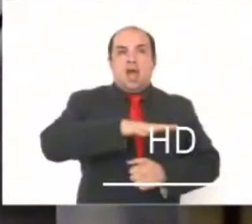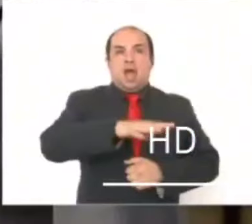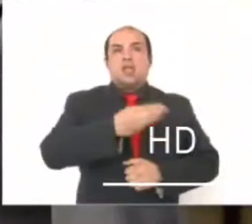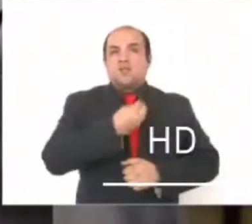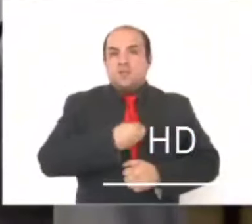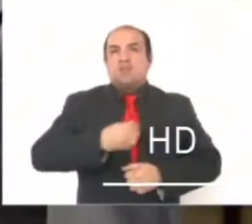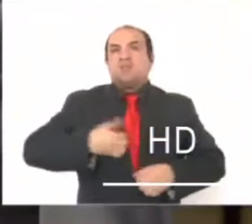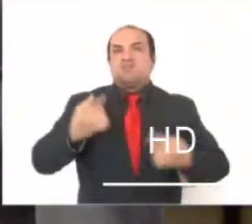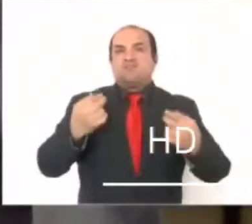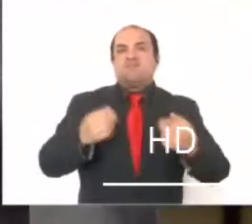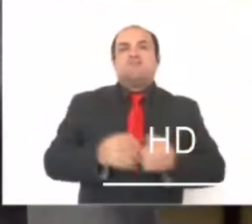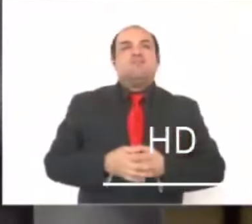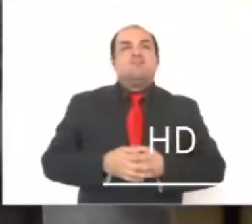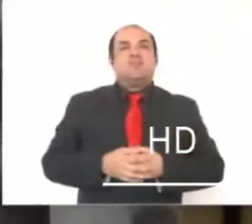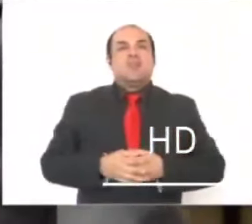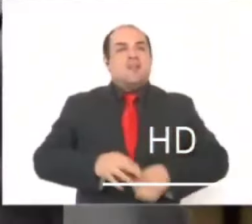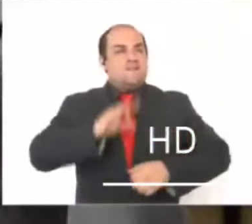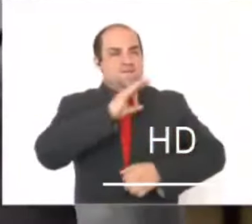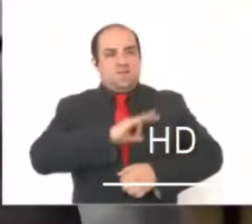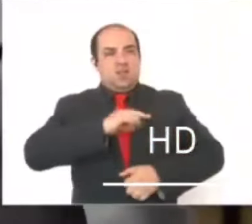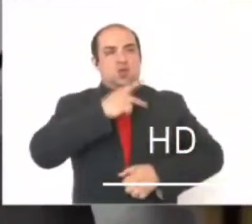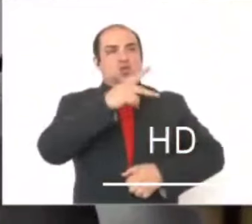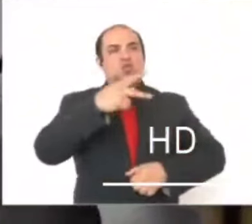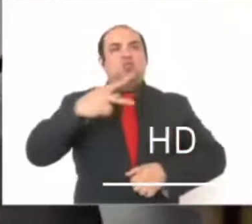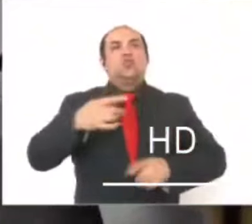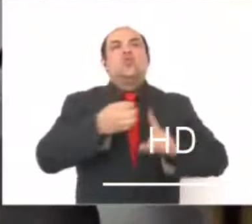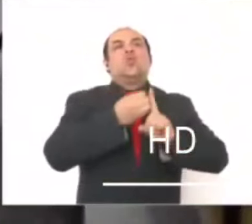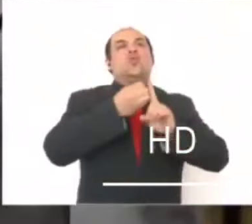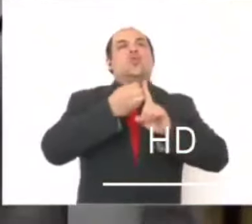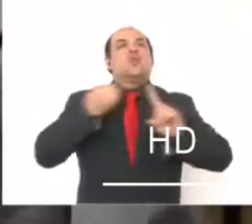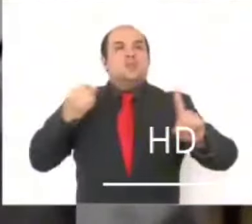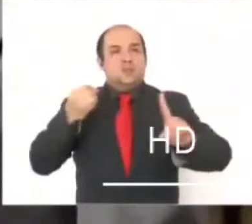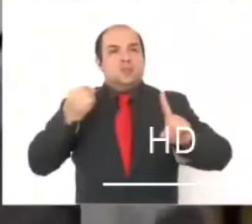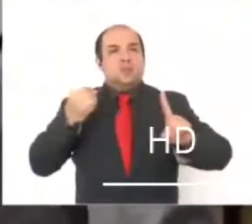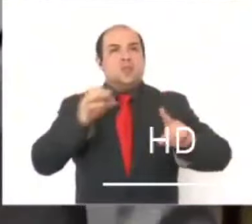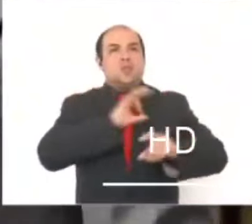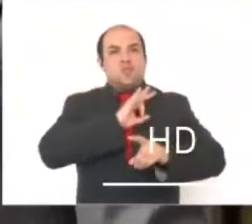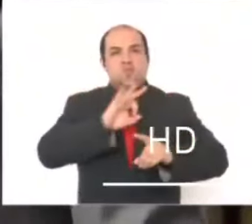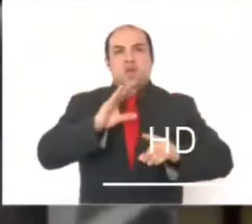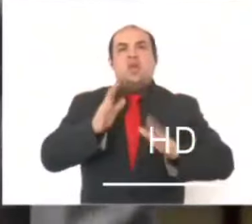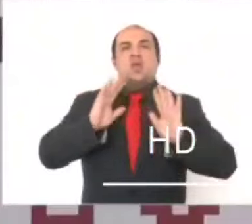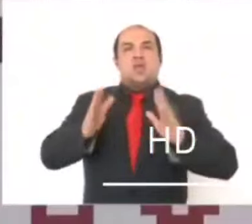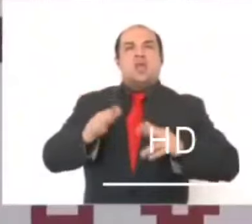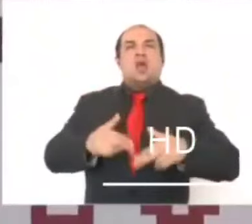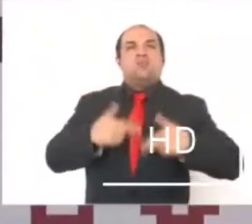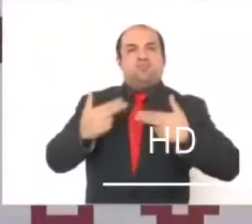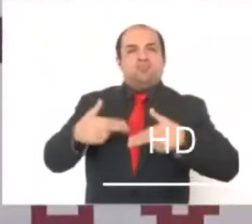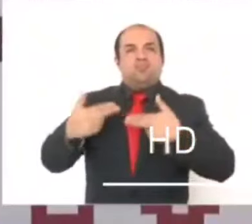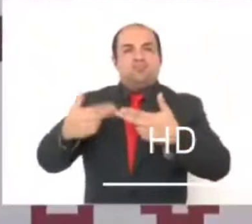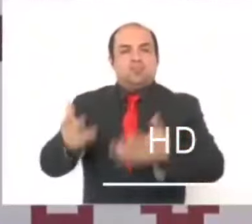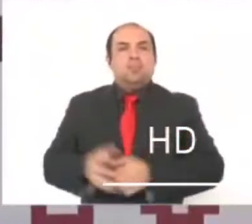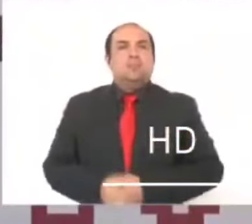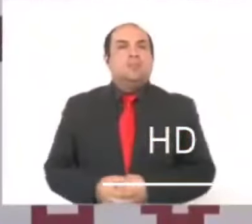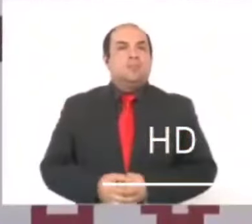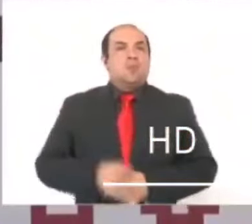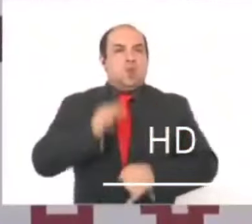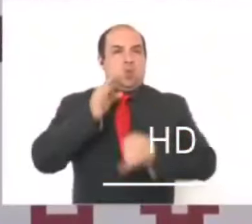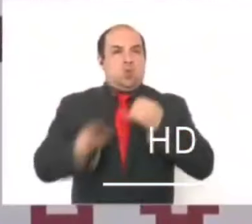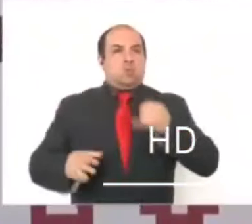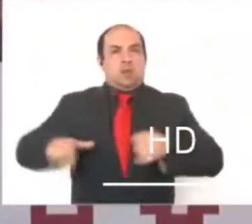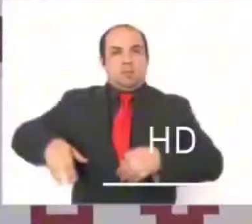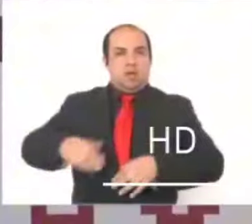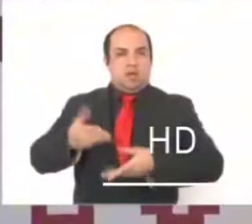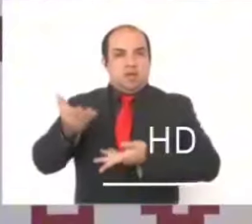bueno, felicitarlos por esa organización que han tenido y cómo han logrado trascenderlo. Y bueno, ya para terminar, hace rato que compartía con